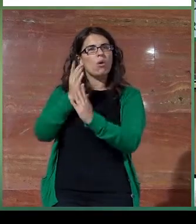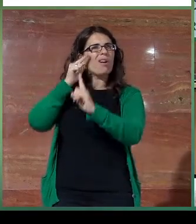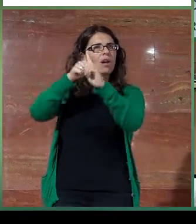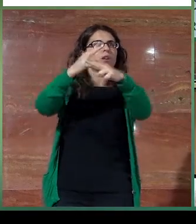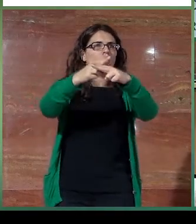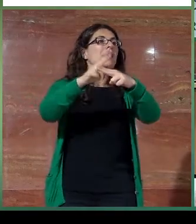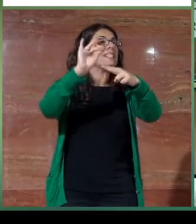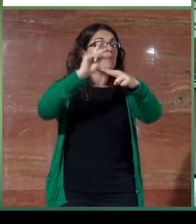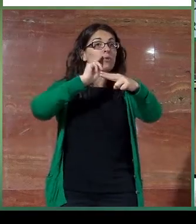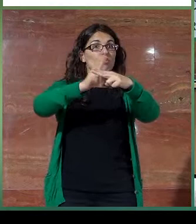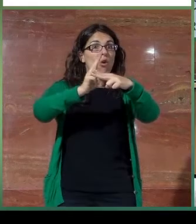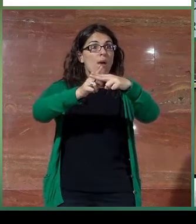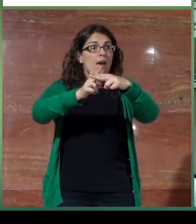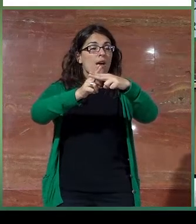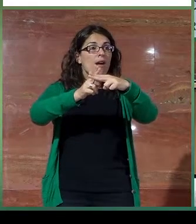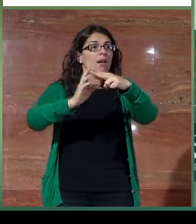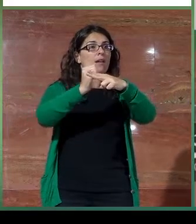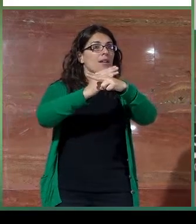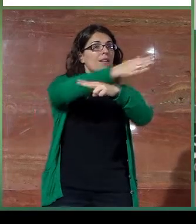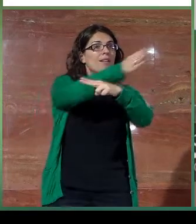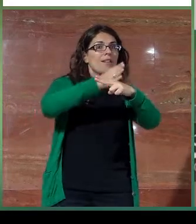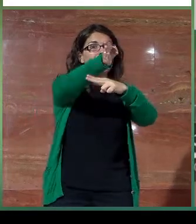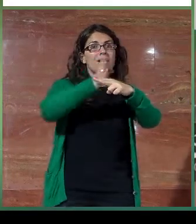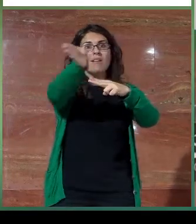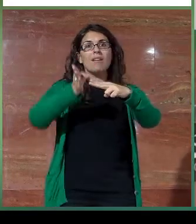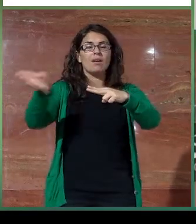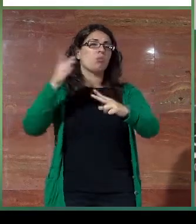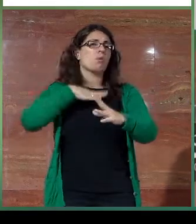Roma, solo desde Roma, todos los caminos conducen a todas partes.